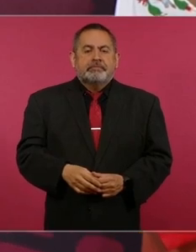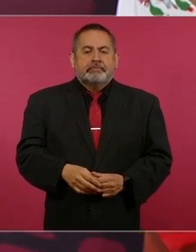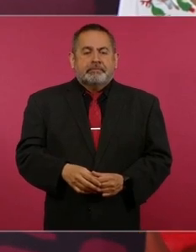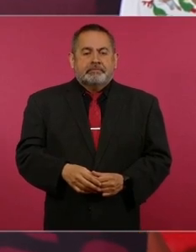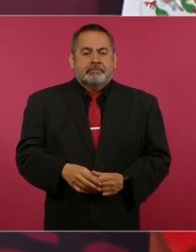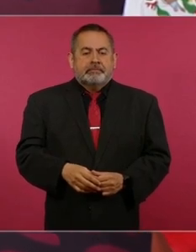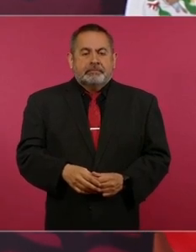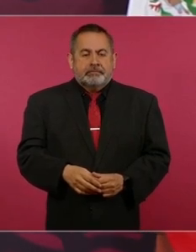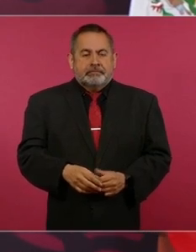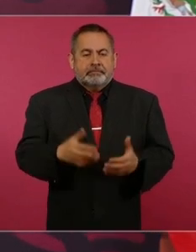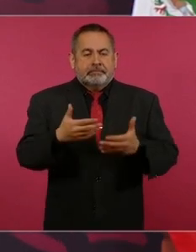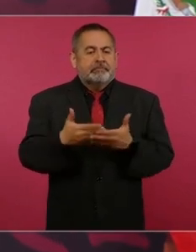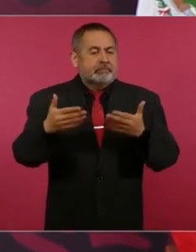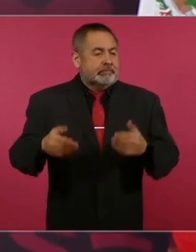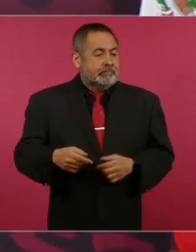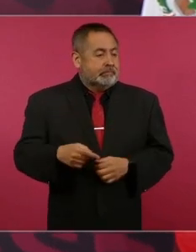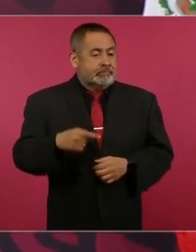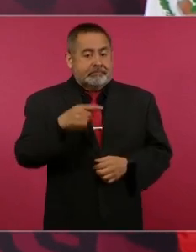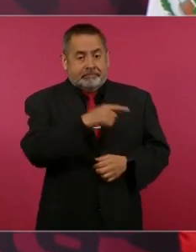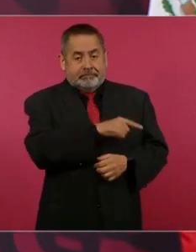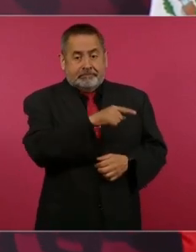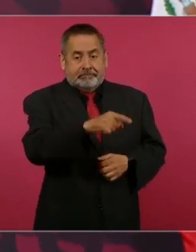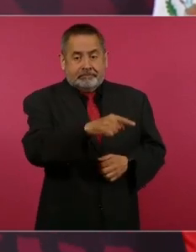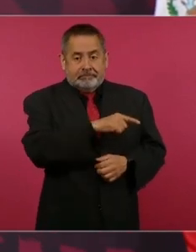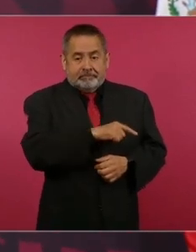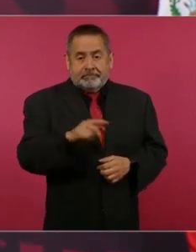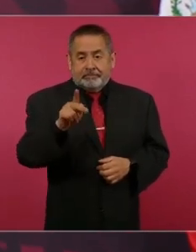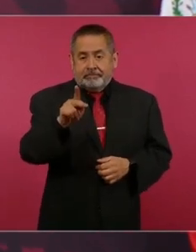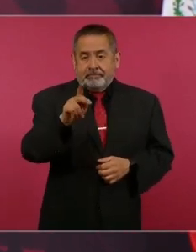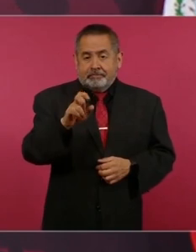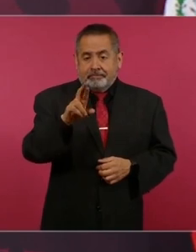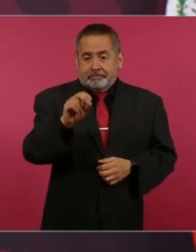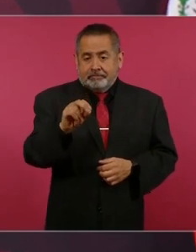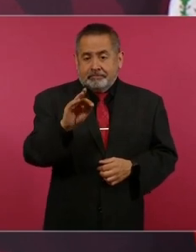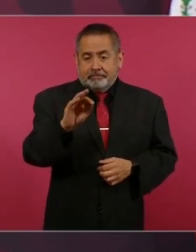que ahora se pelea Pedro Ferriz,